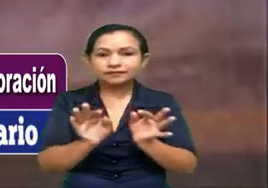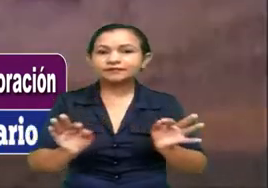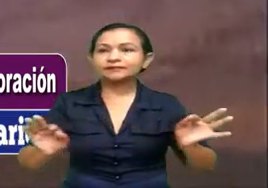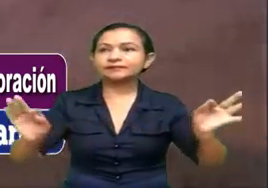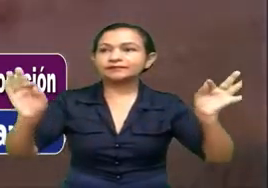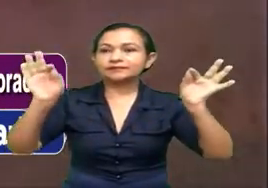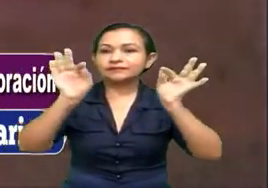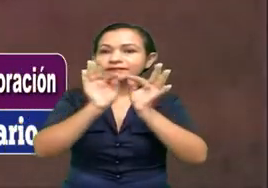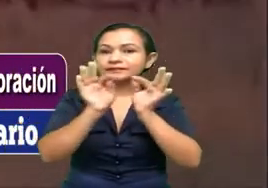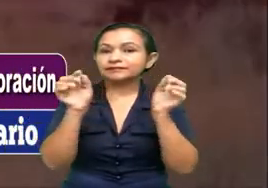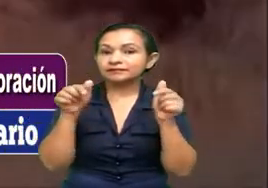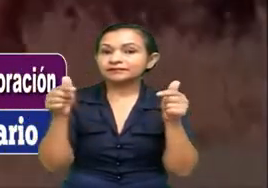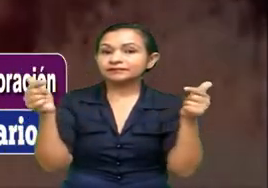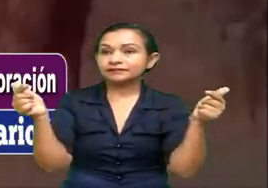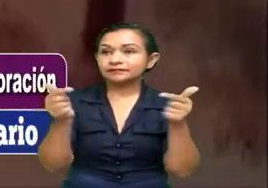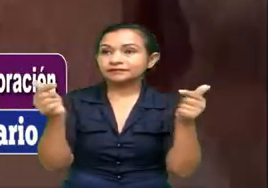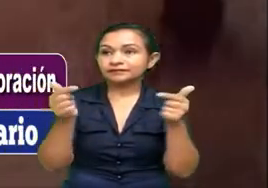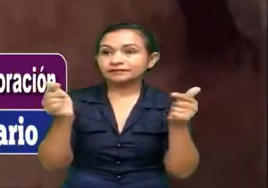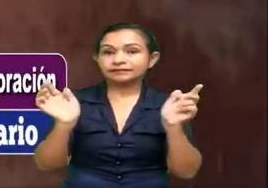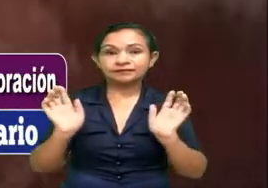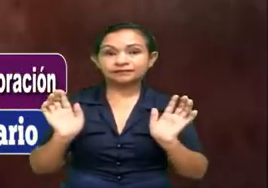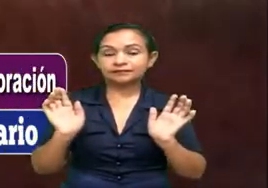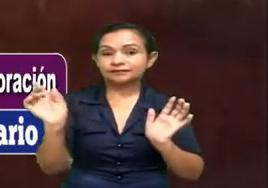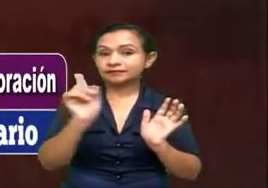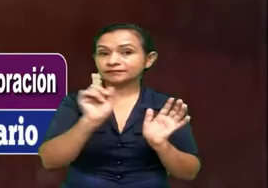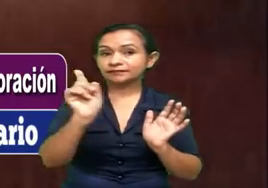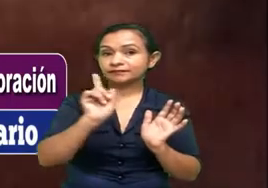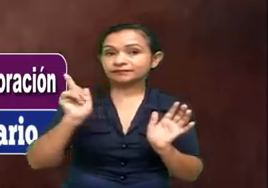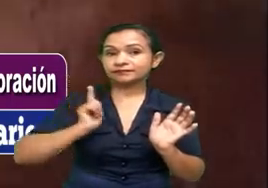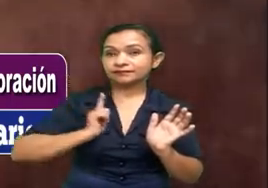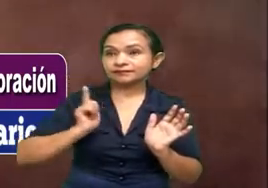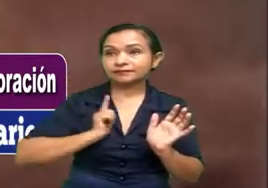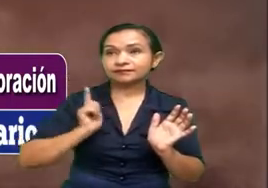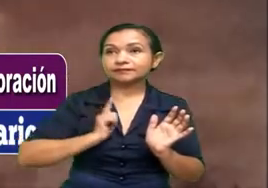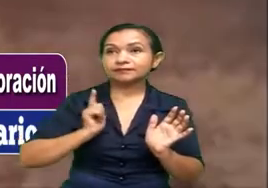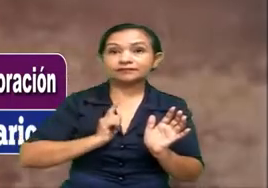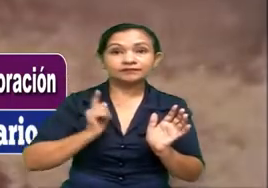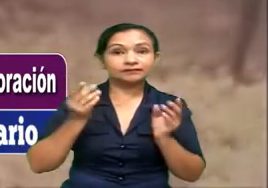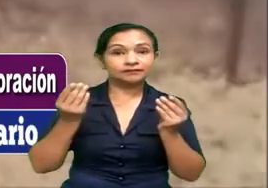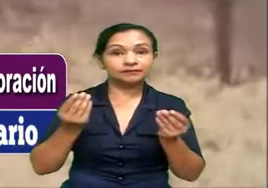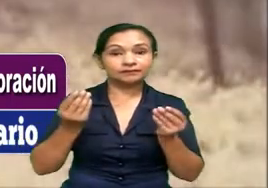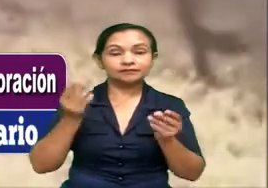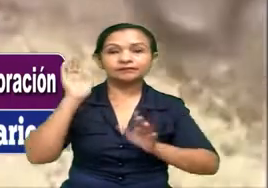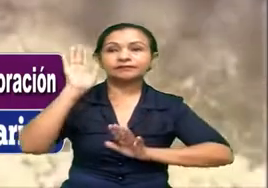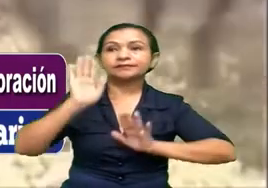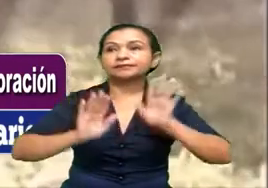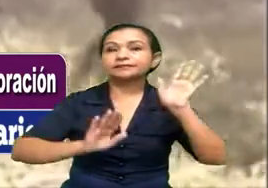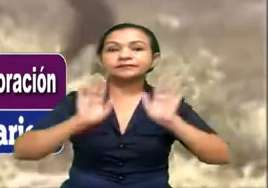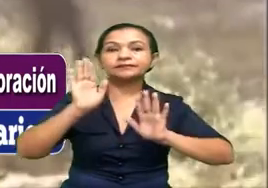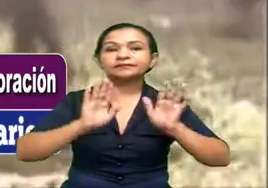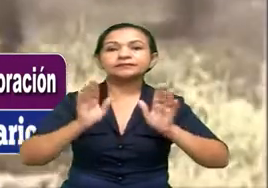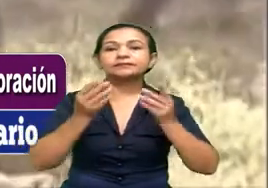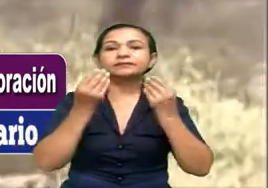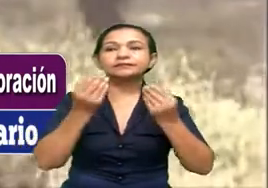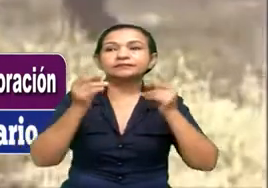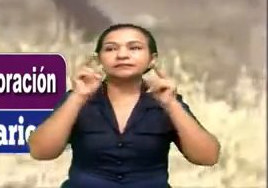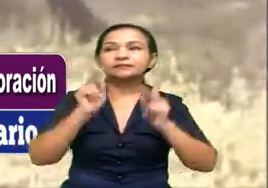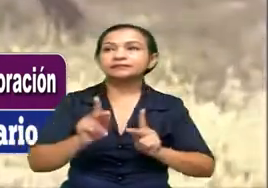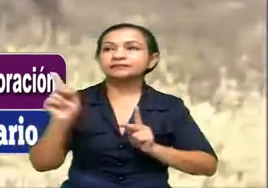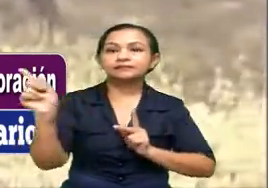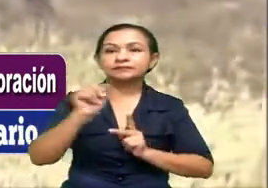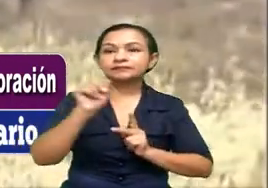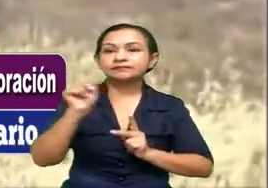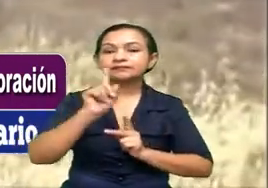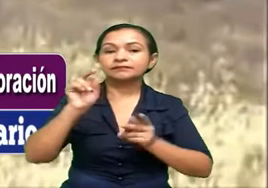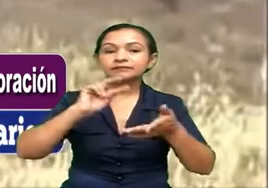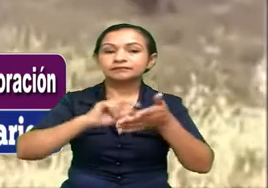la batalla de San Jacinto, no porque haya tenido una gran dimensión en cuanto a la participación de tropas, sino por el